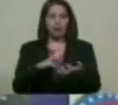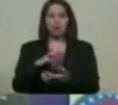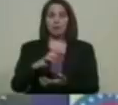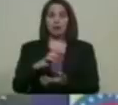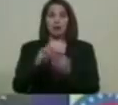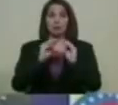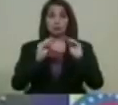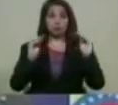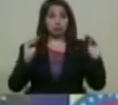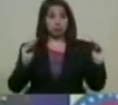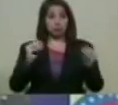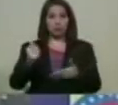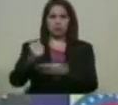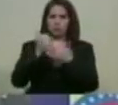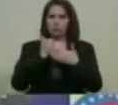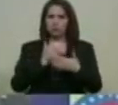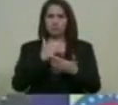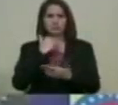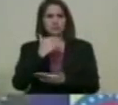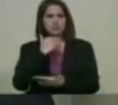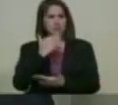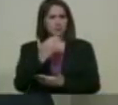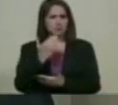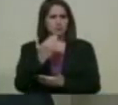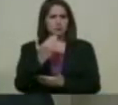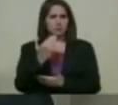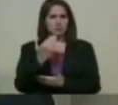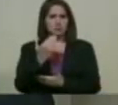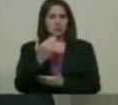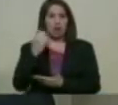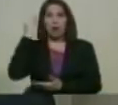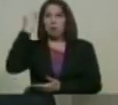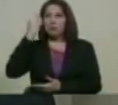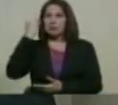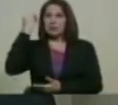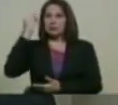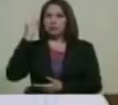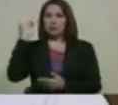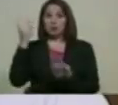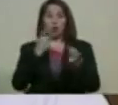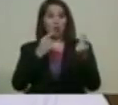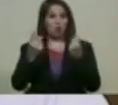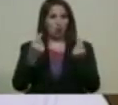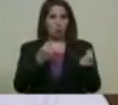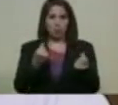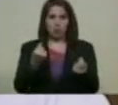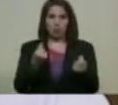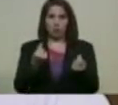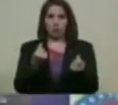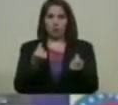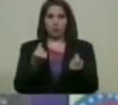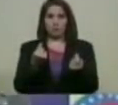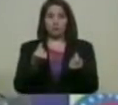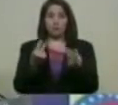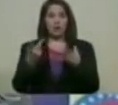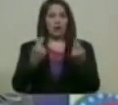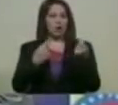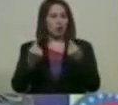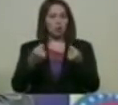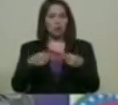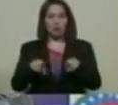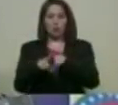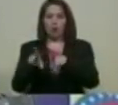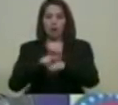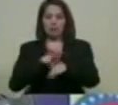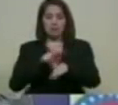que nos ayuden en la conformación del pensamiento económico. En la economía como en la medicina, si uno